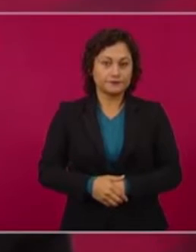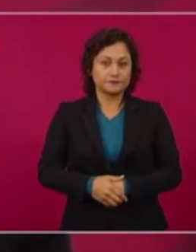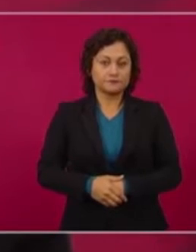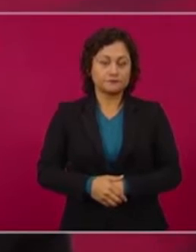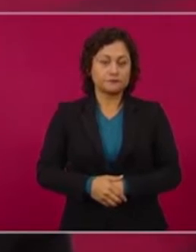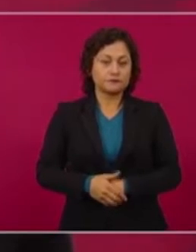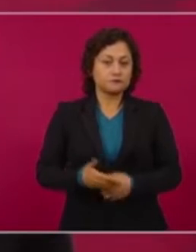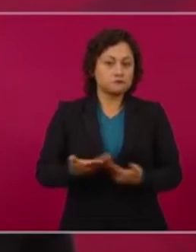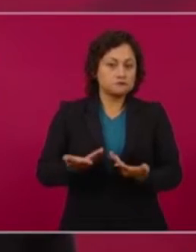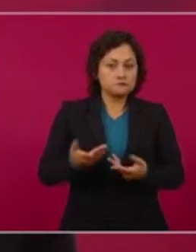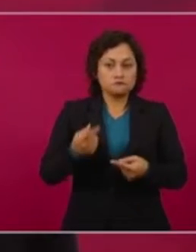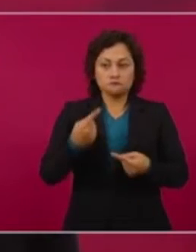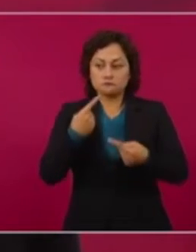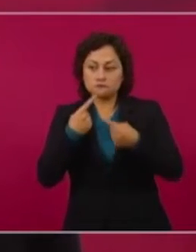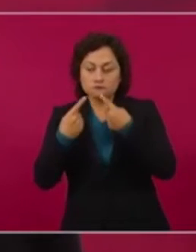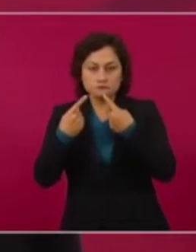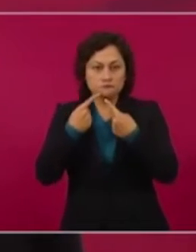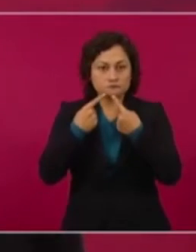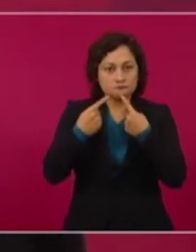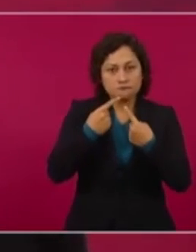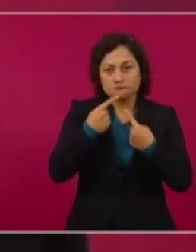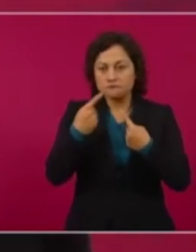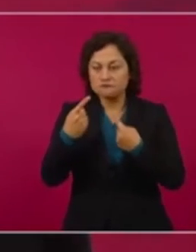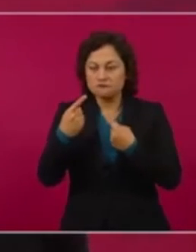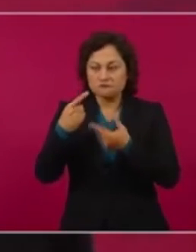acuerdo de compraventa,